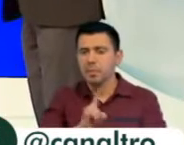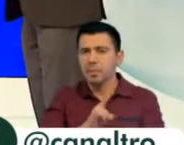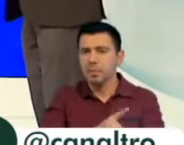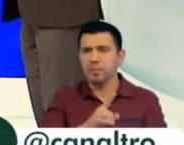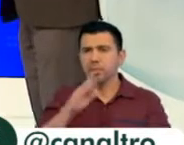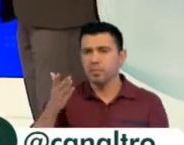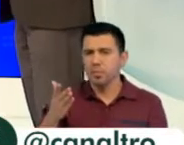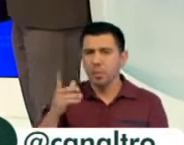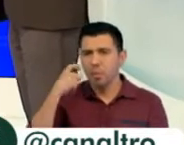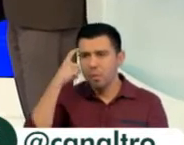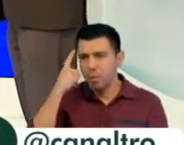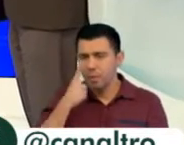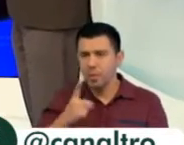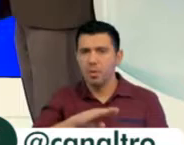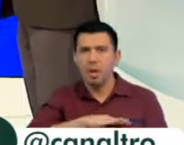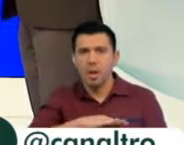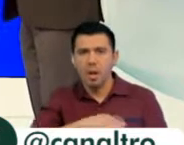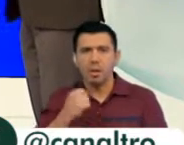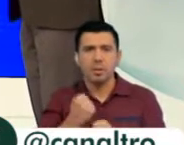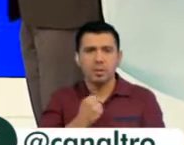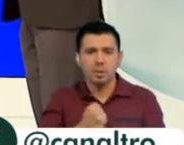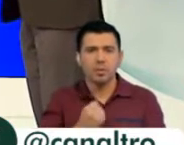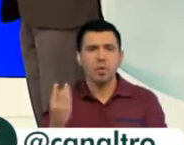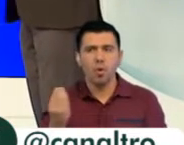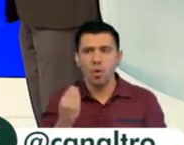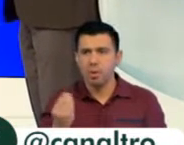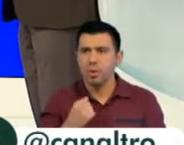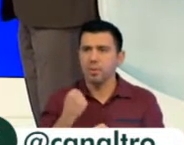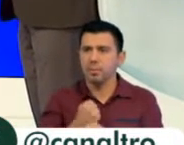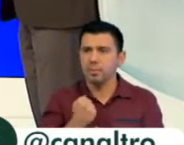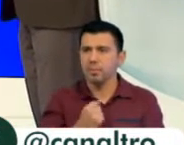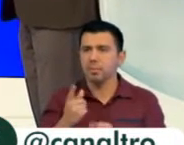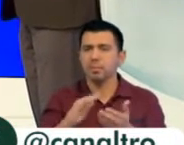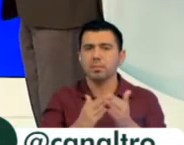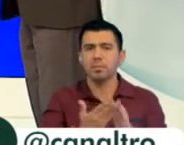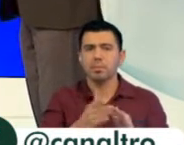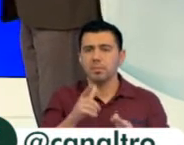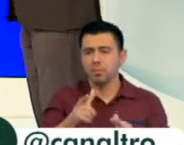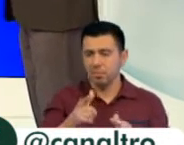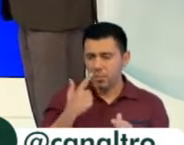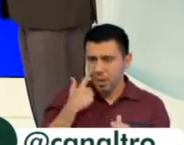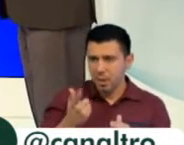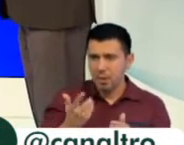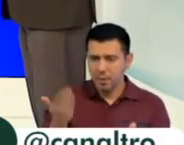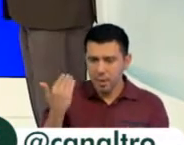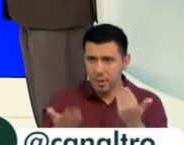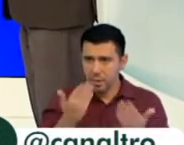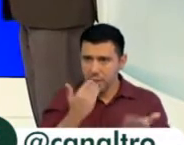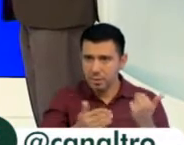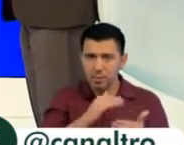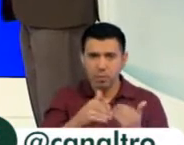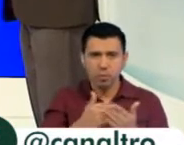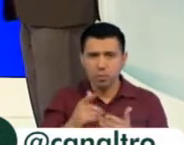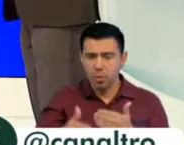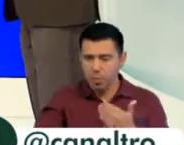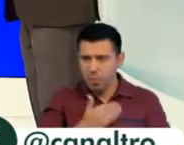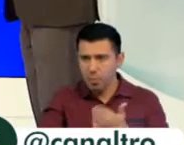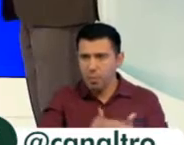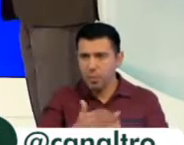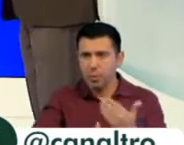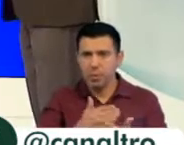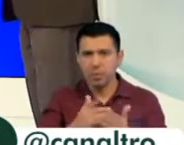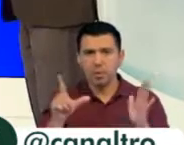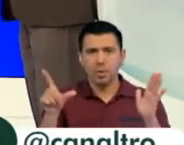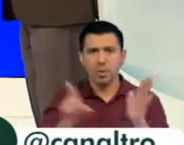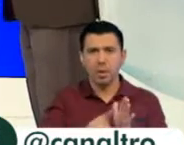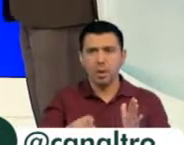zona. Están trabajando las alcaldías, están trabajando los concejales y las comunidades para lograr desempantanar todo este proceso